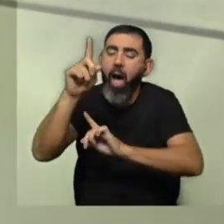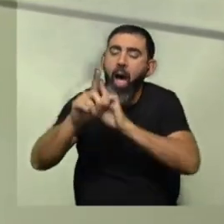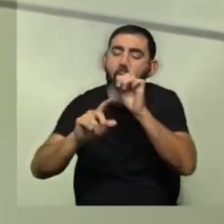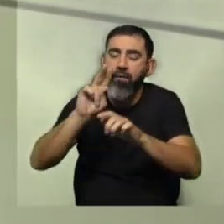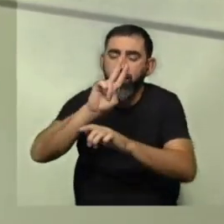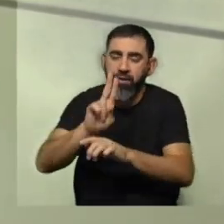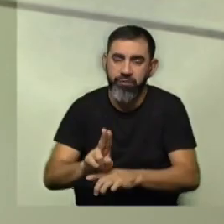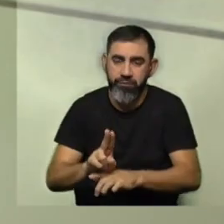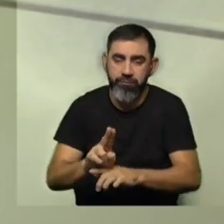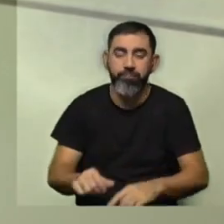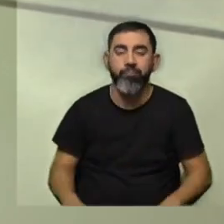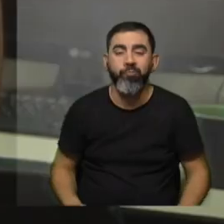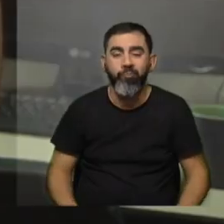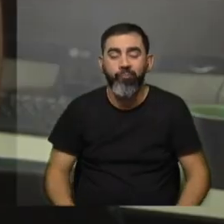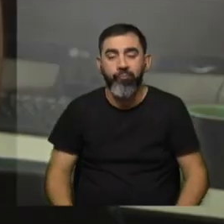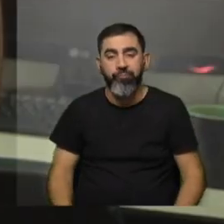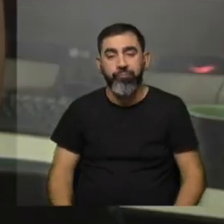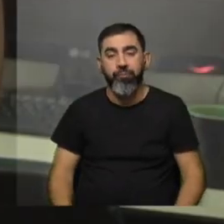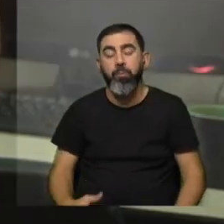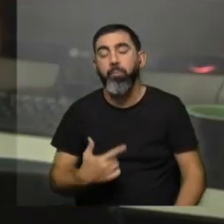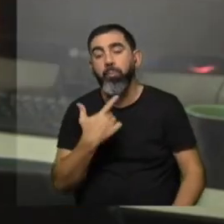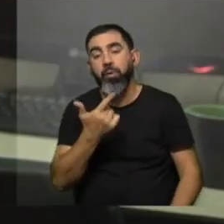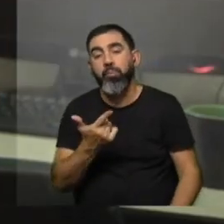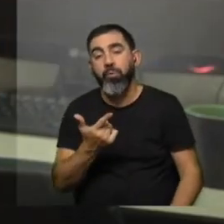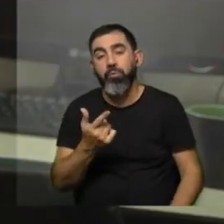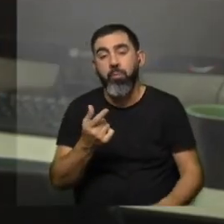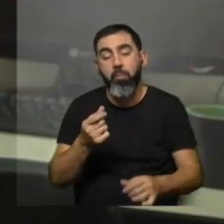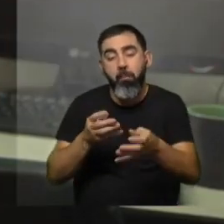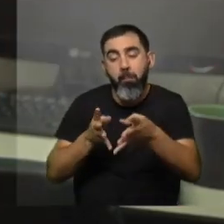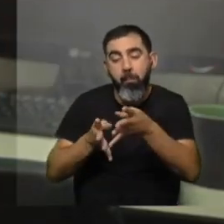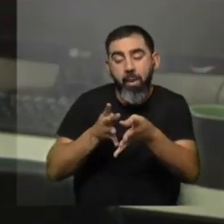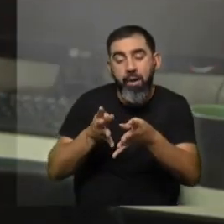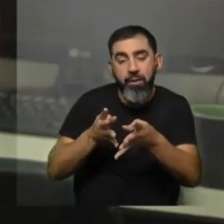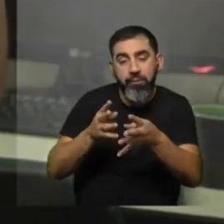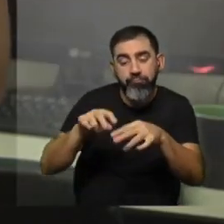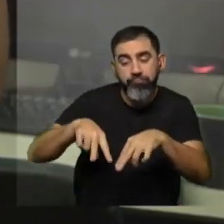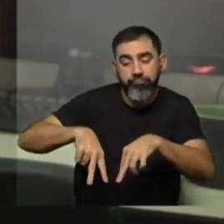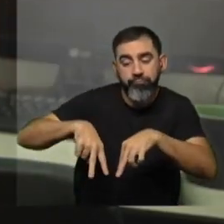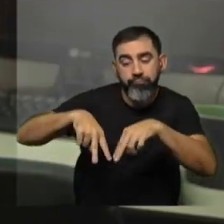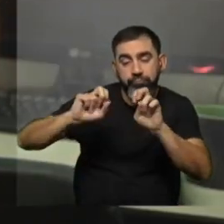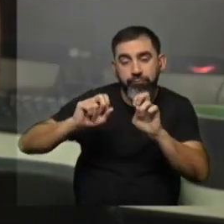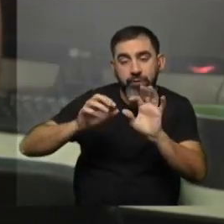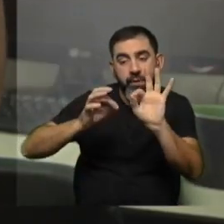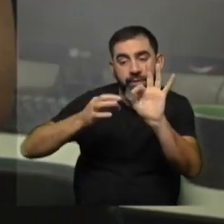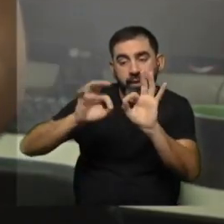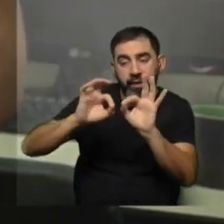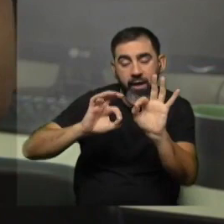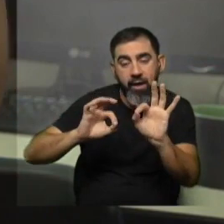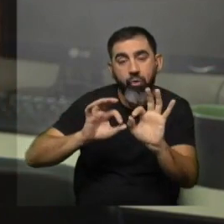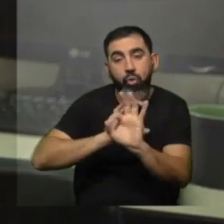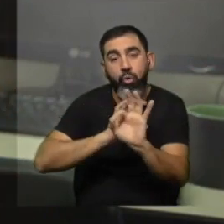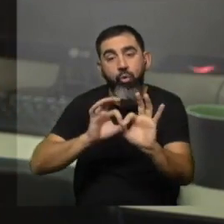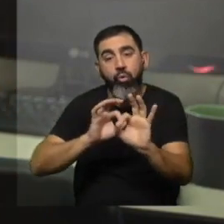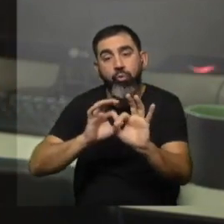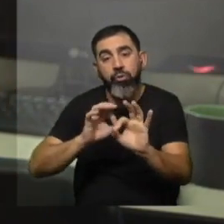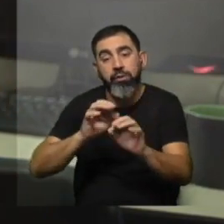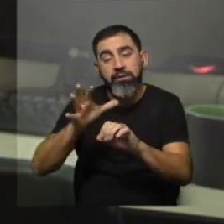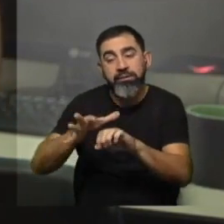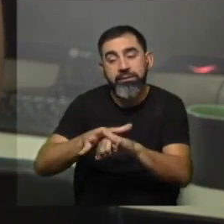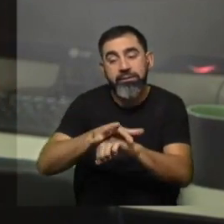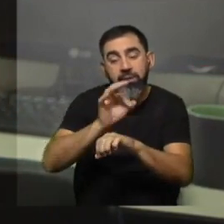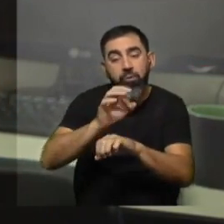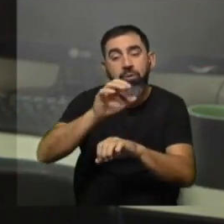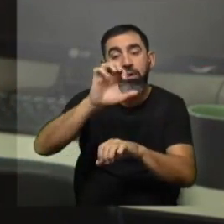¿sí? Por ejemplo, para utilizar instrumental analítico muy delicado o para hacer cultivo de células